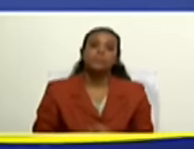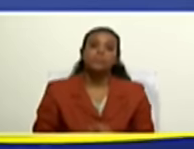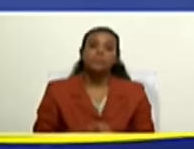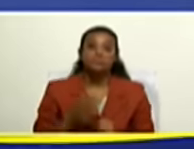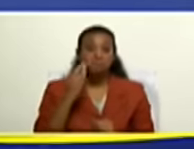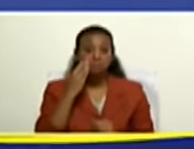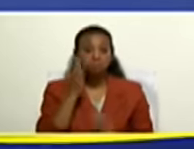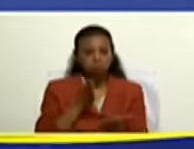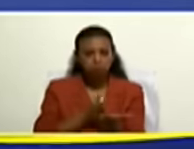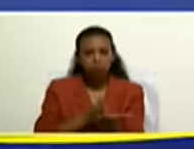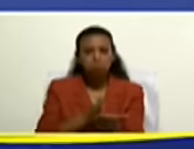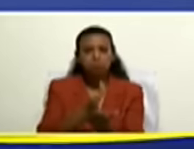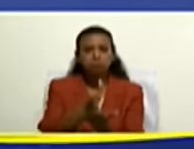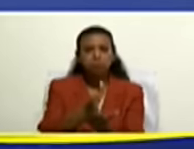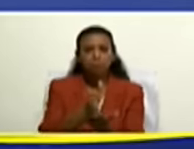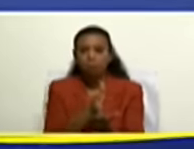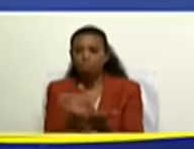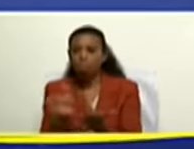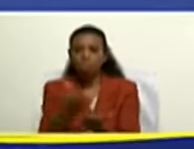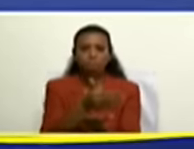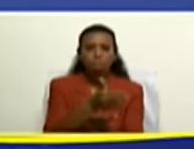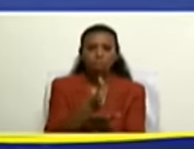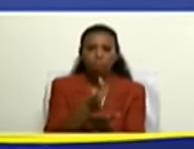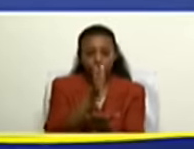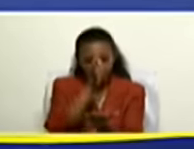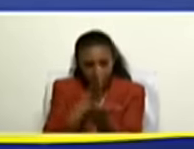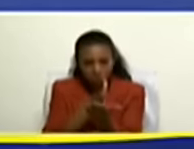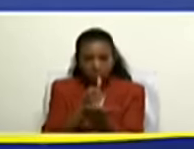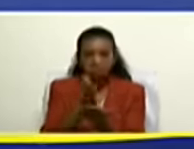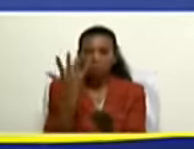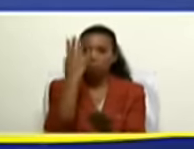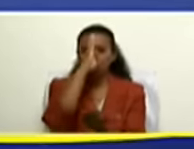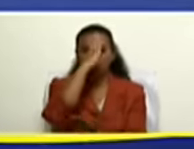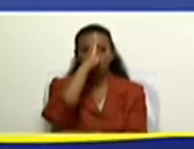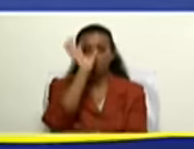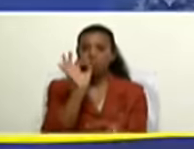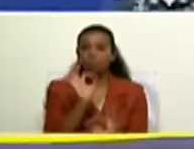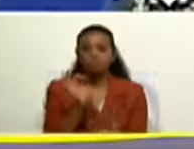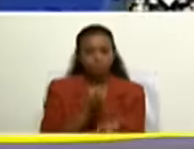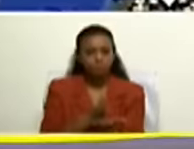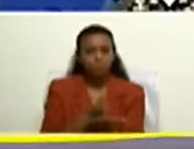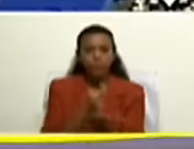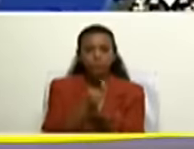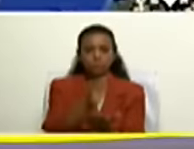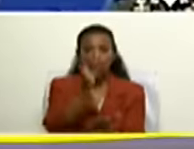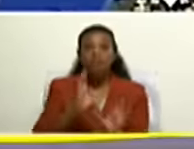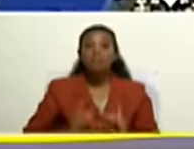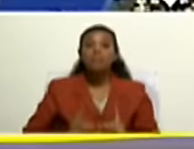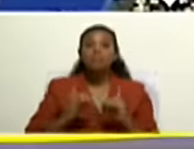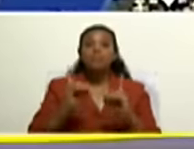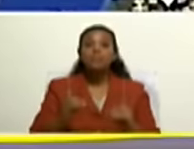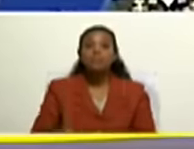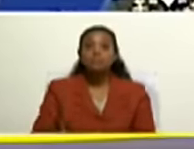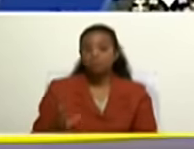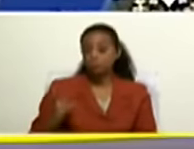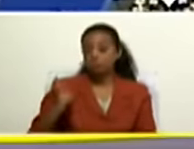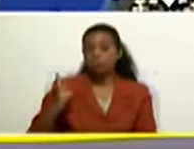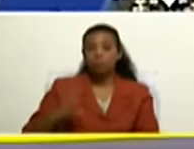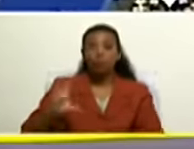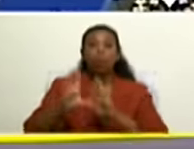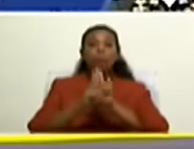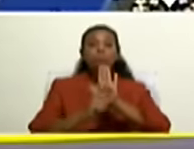Estamos del lado correcto de la historia, sin lugar a dudas. Estamos en el camino correcto.